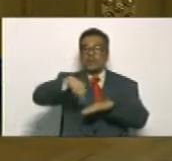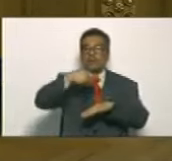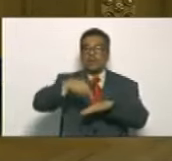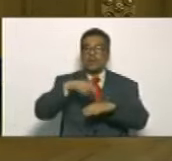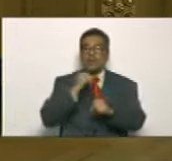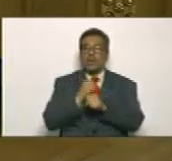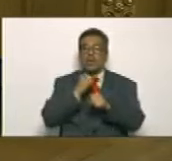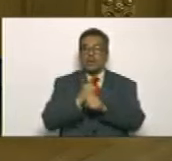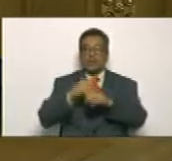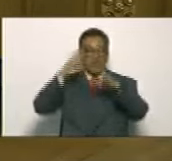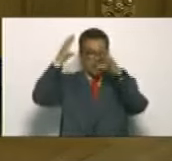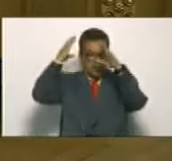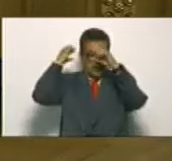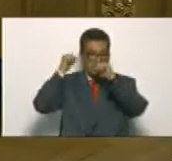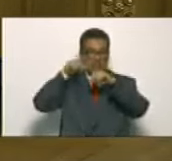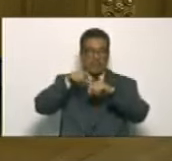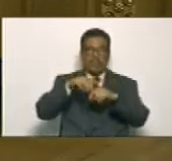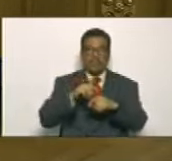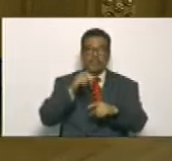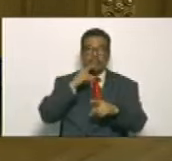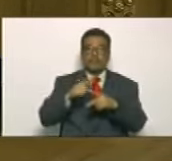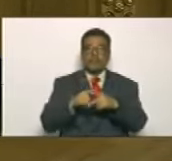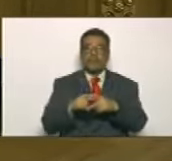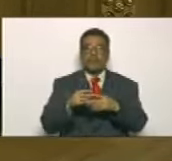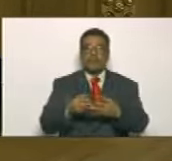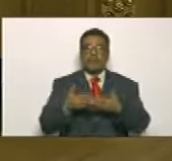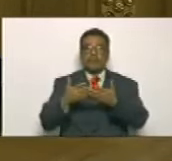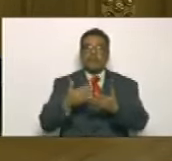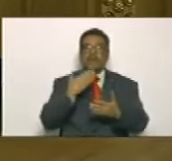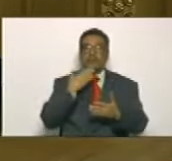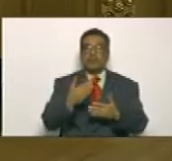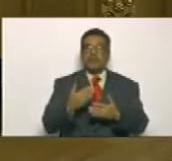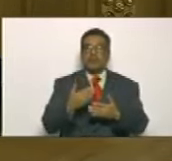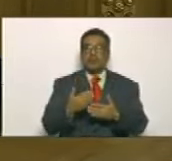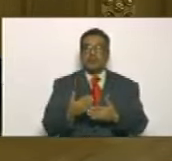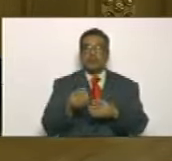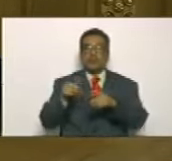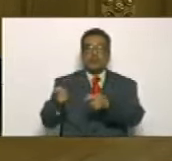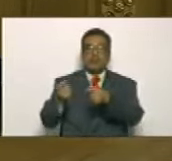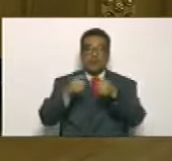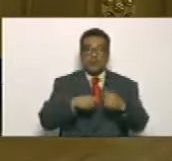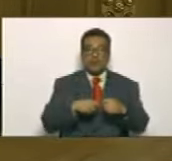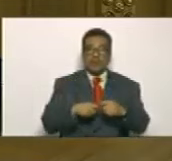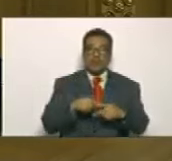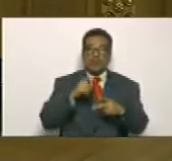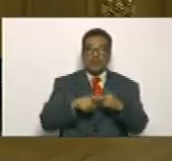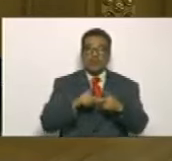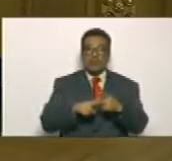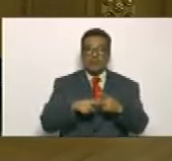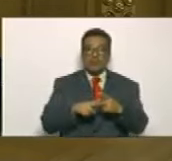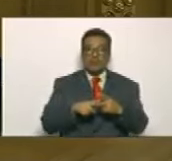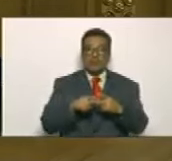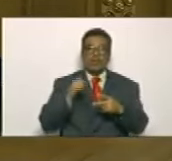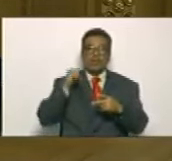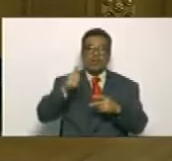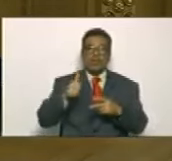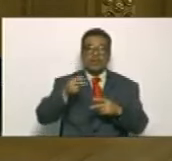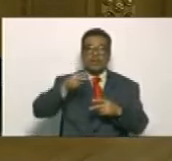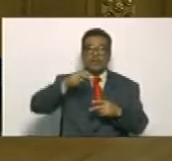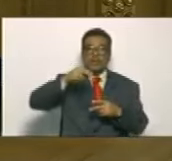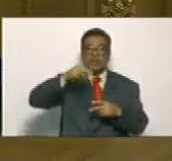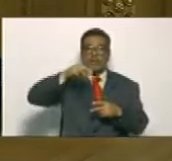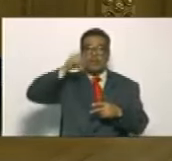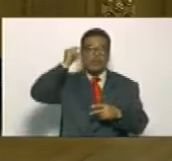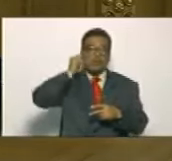su función diplomática correspondiente, retome la solicitud de repatriación de los restos mortales de Antonio José